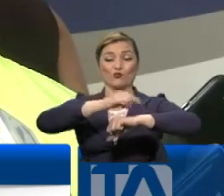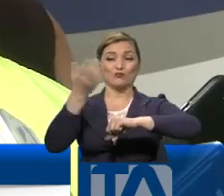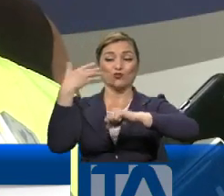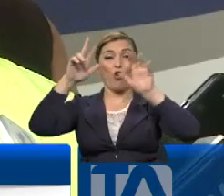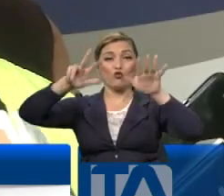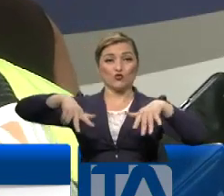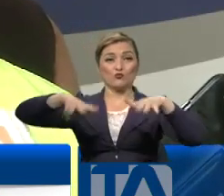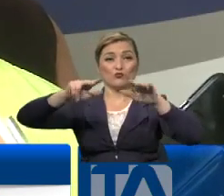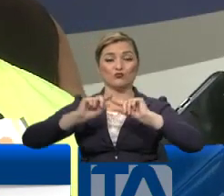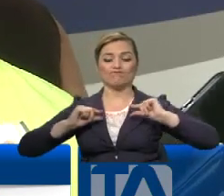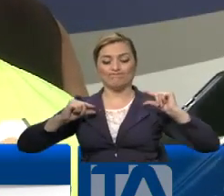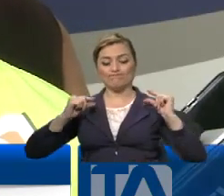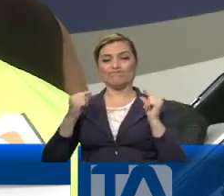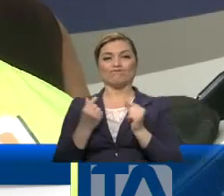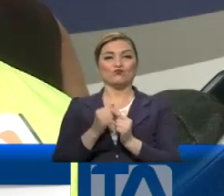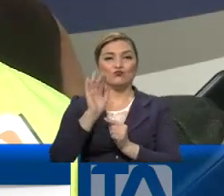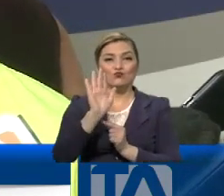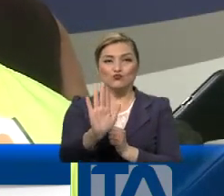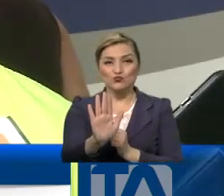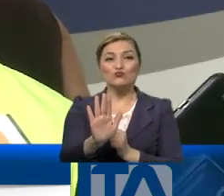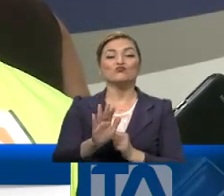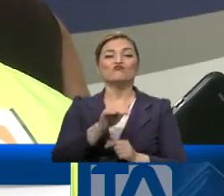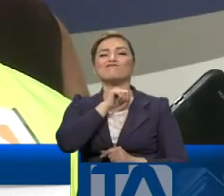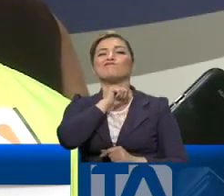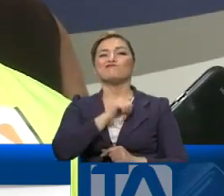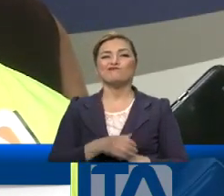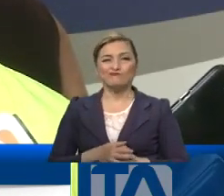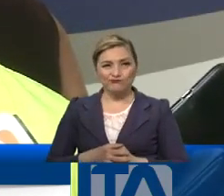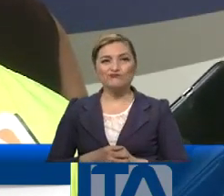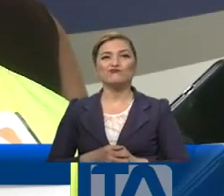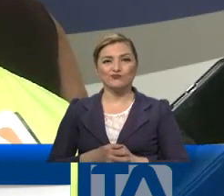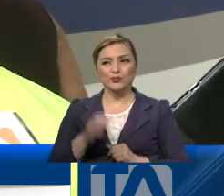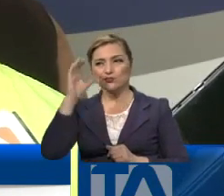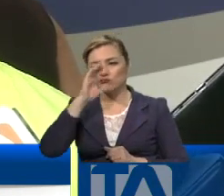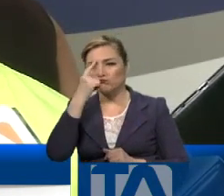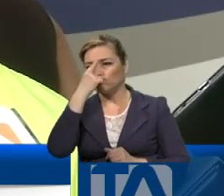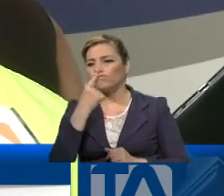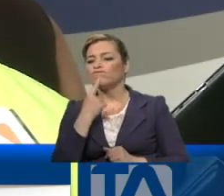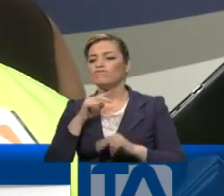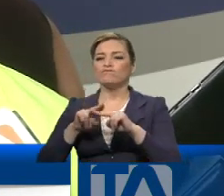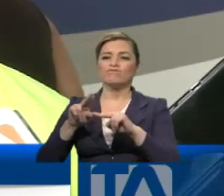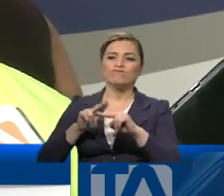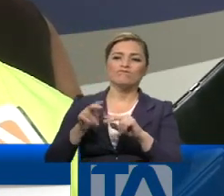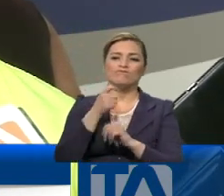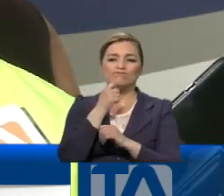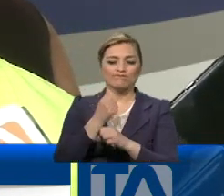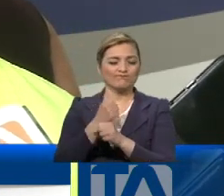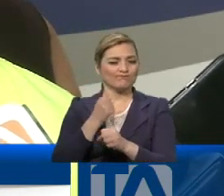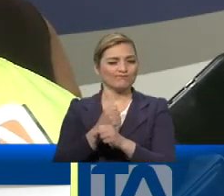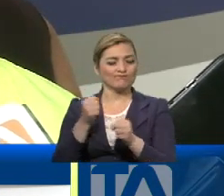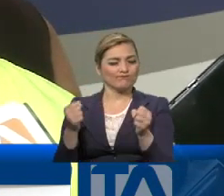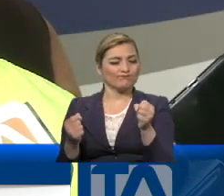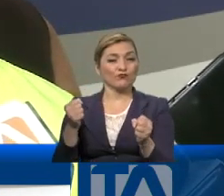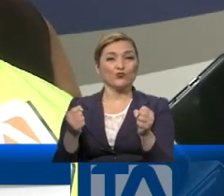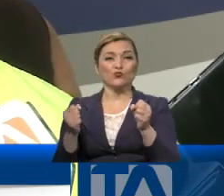8 meses atrás conformaron su agrupación como tal y empezaron a buscar y a perfilar personas que